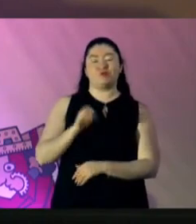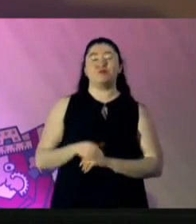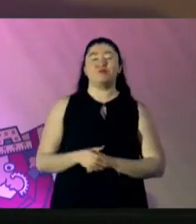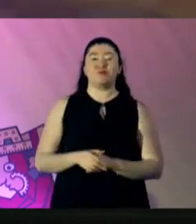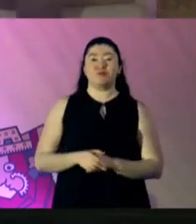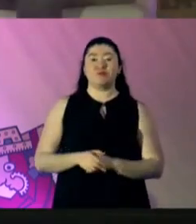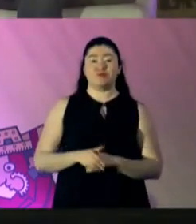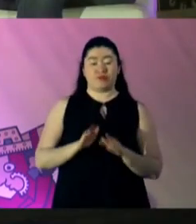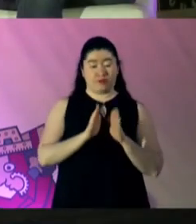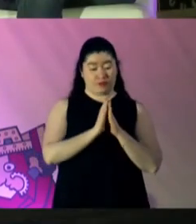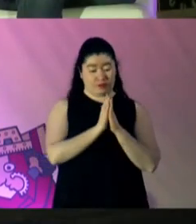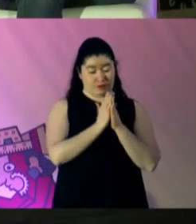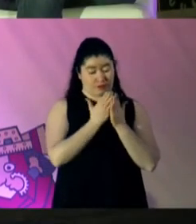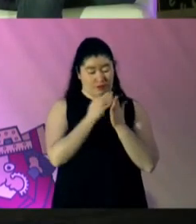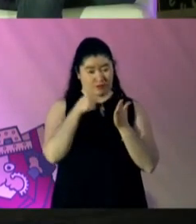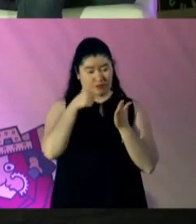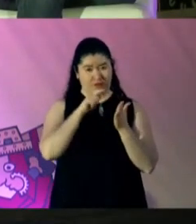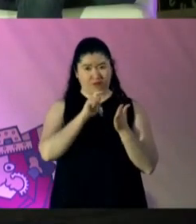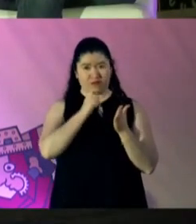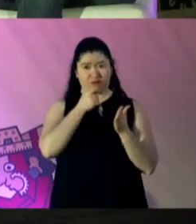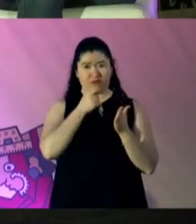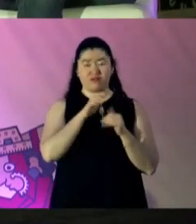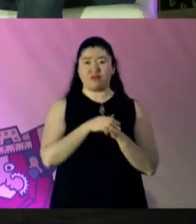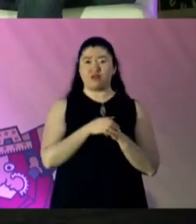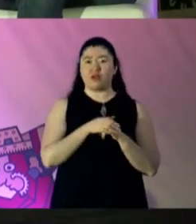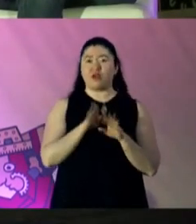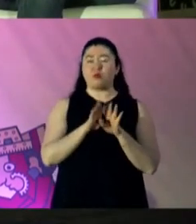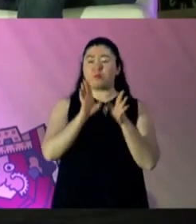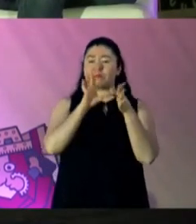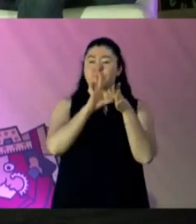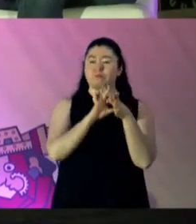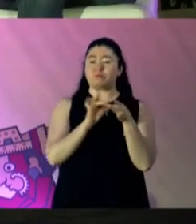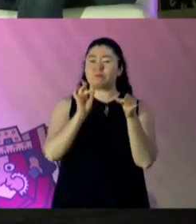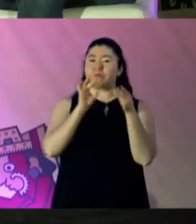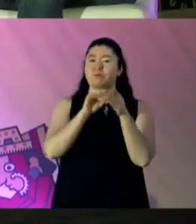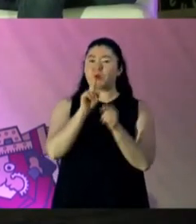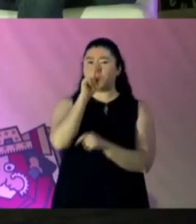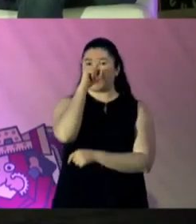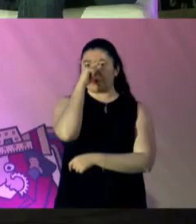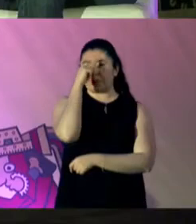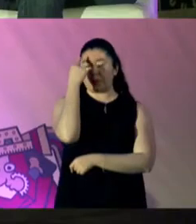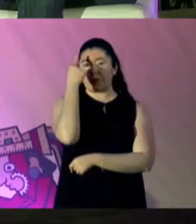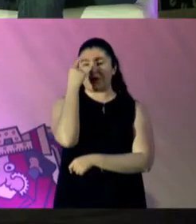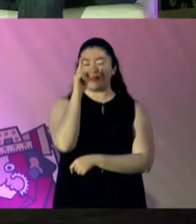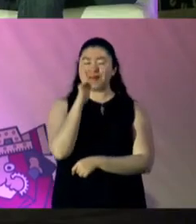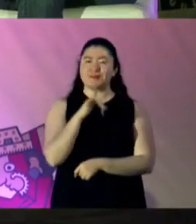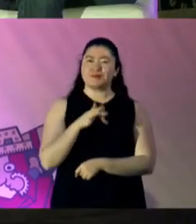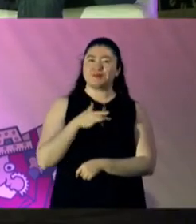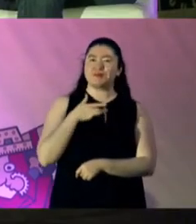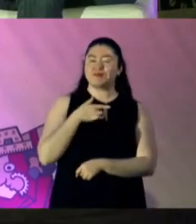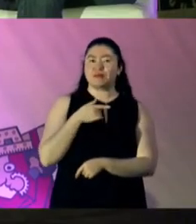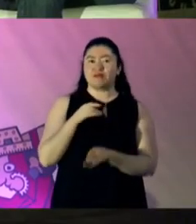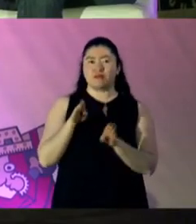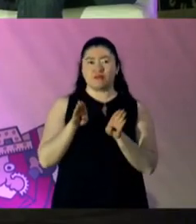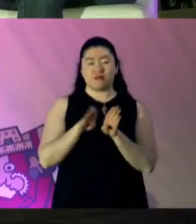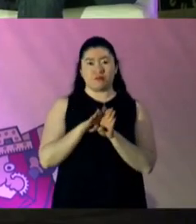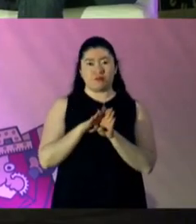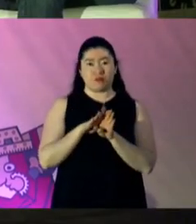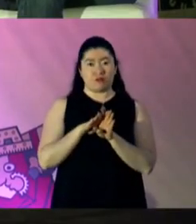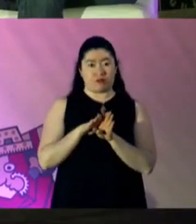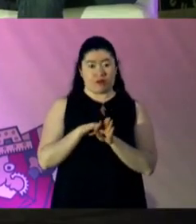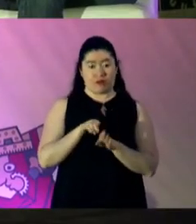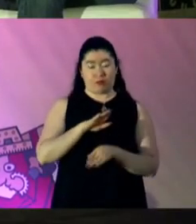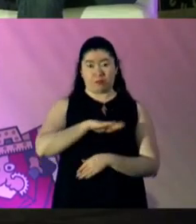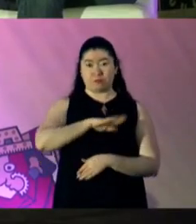libro lo que busca es hacer un relato sencillo emotivo acerca de cómo fue la